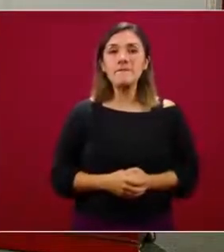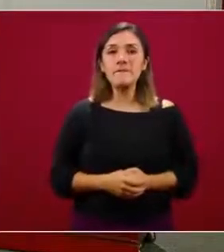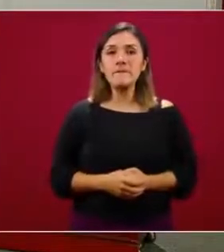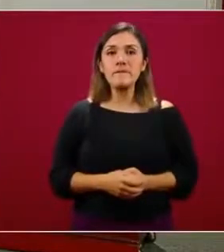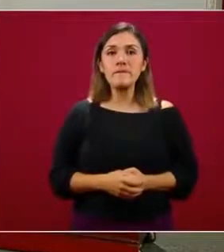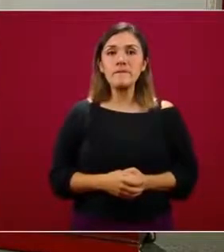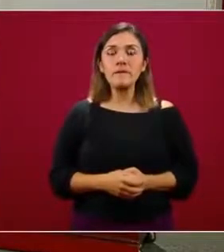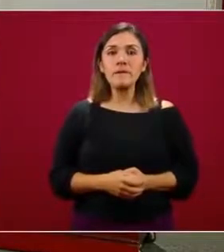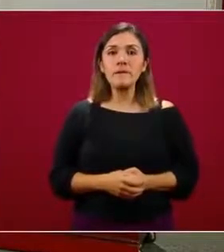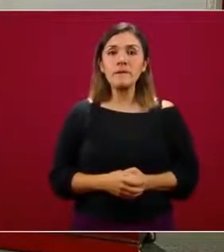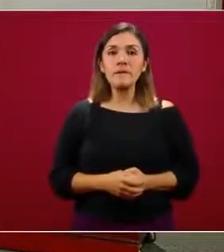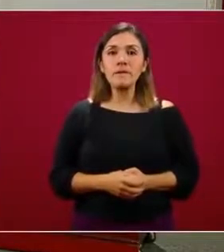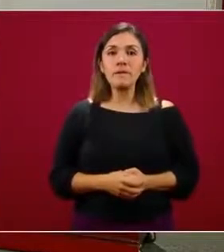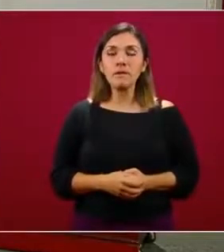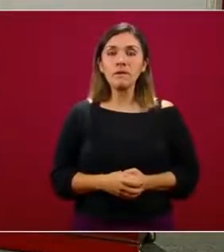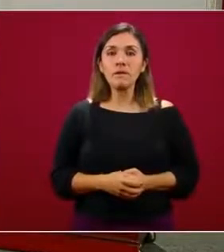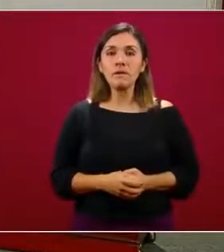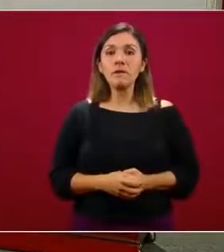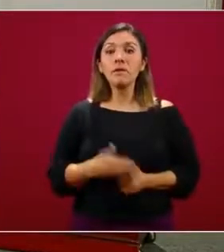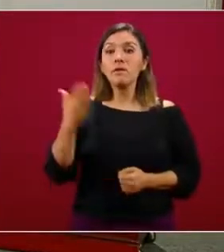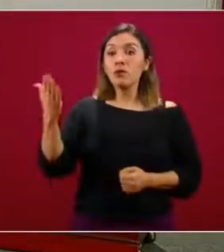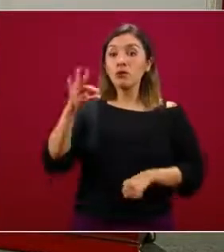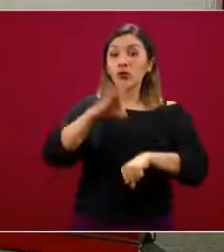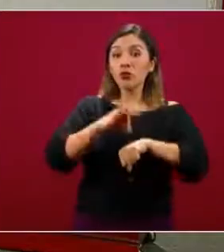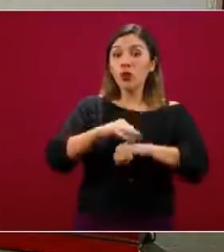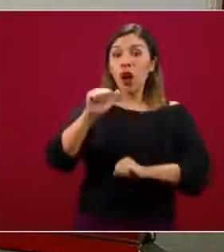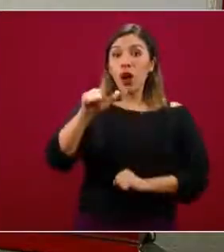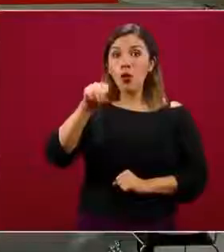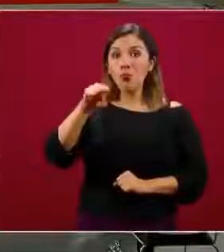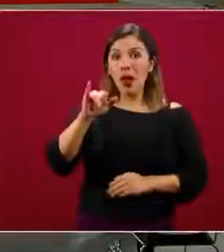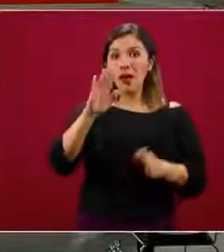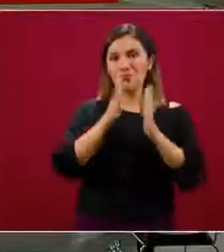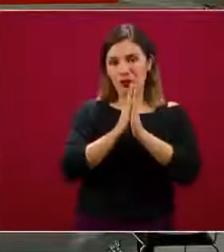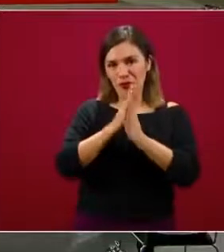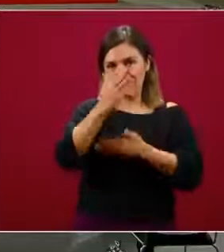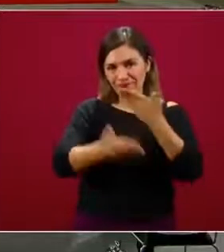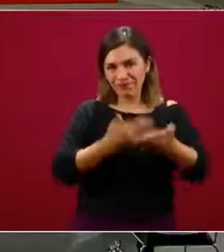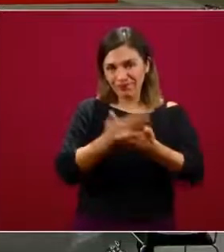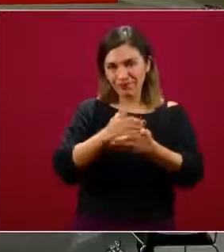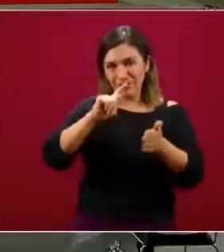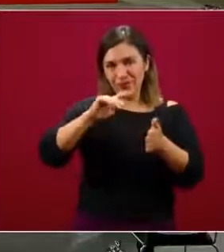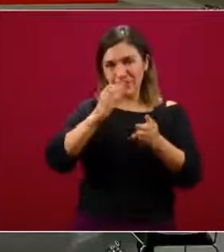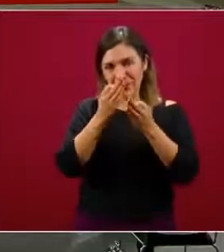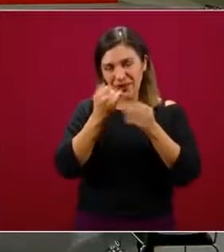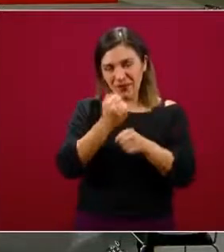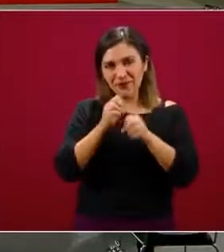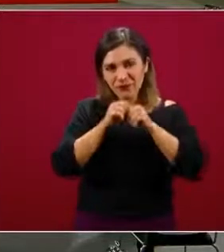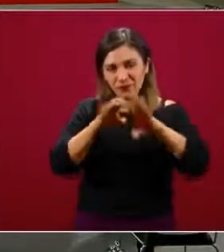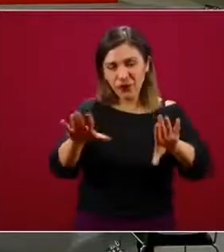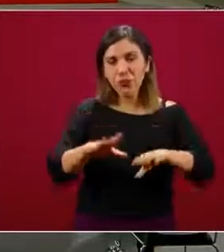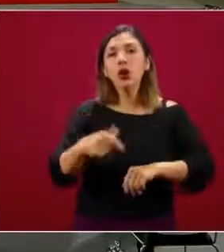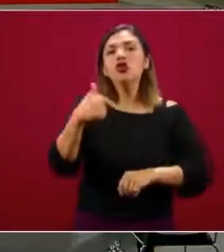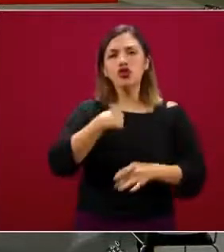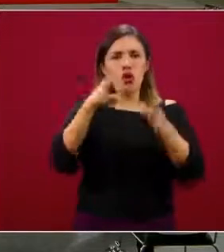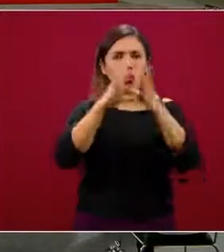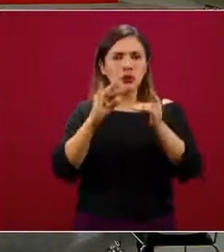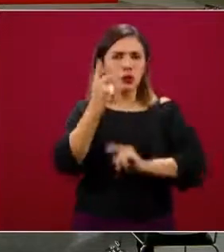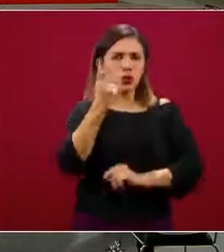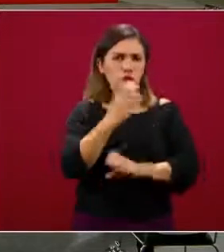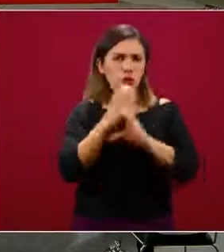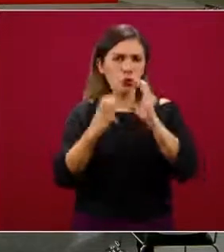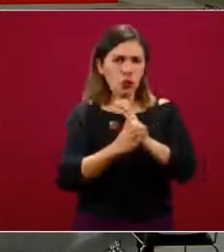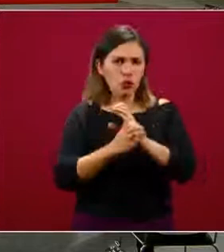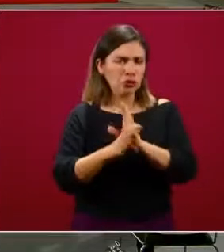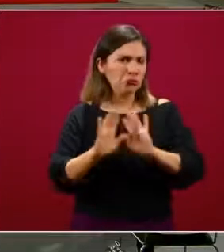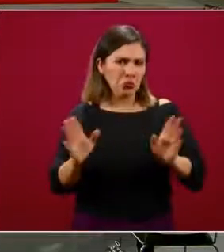invitación. Y le pido al doctor Alomía si presenta el informe técnico, enseguida procedemos. Bueno, yo voy a explicar dos diapositivas